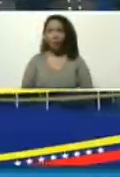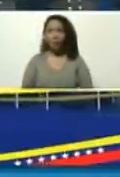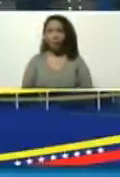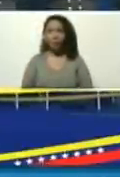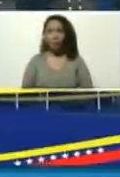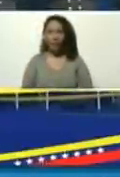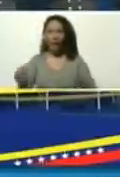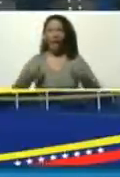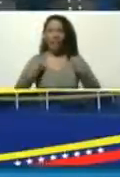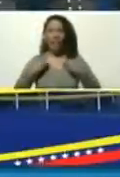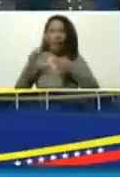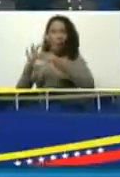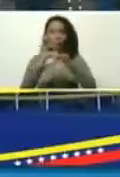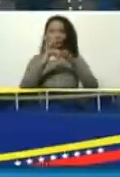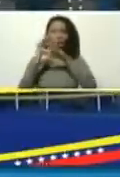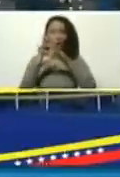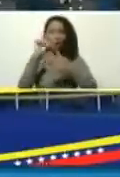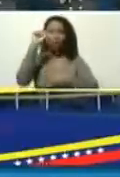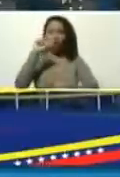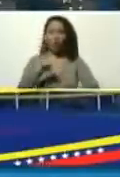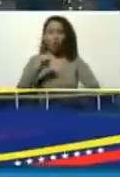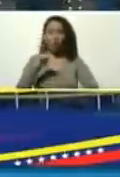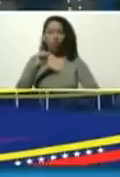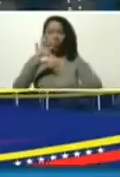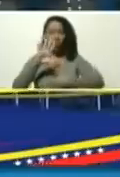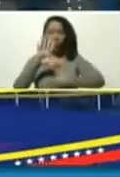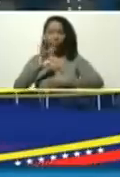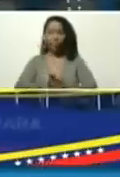¡Que viva la Unión Suramericana!